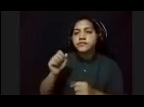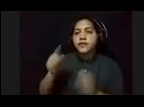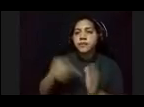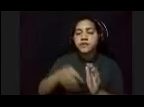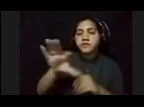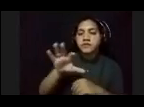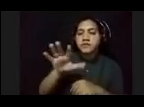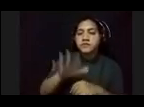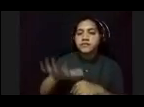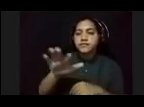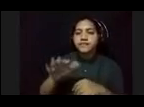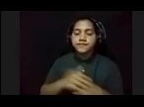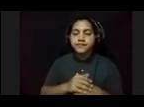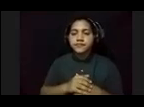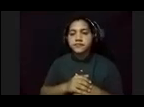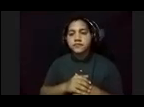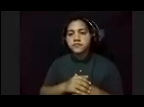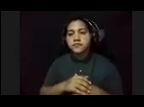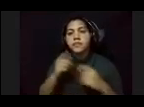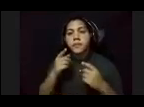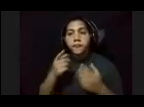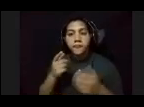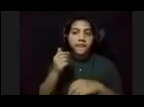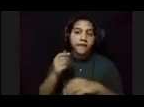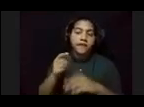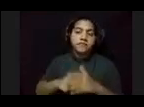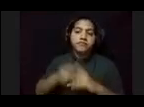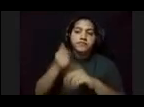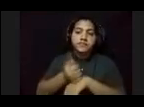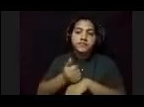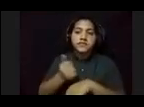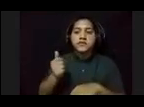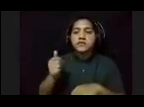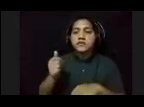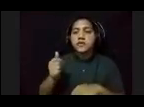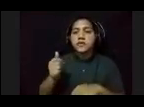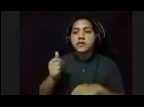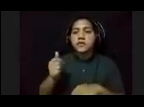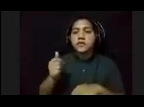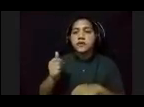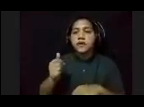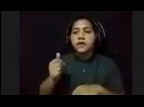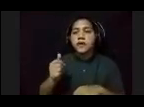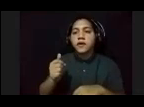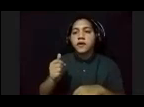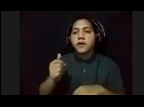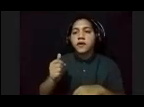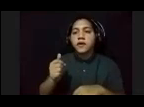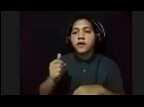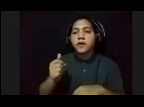Perla se origina con el establecimiento de las casas de esclavos y siervos no blancos, sino